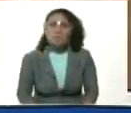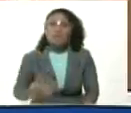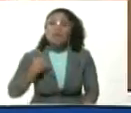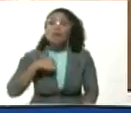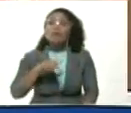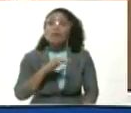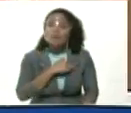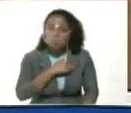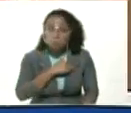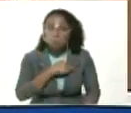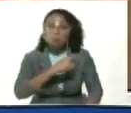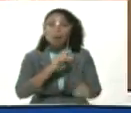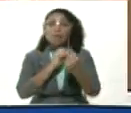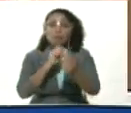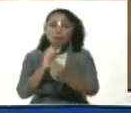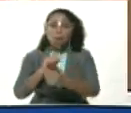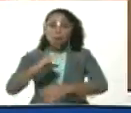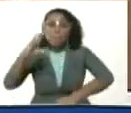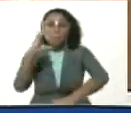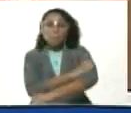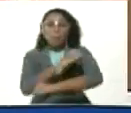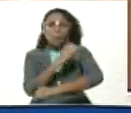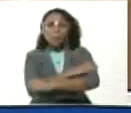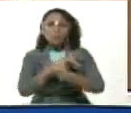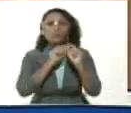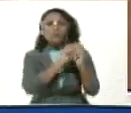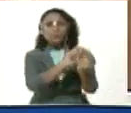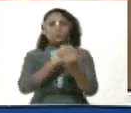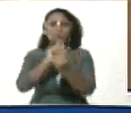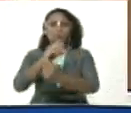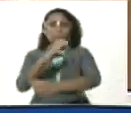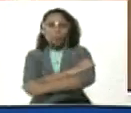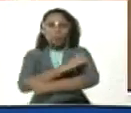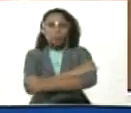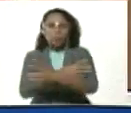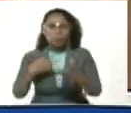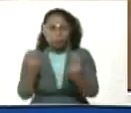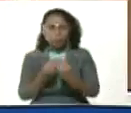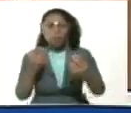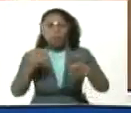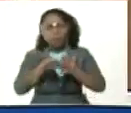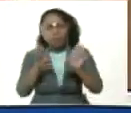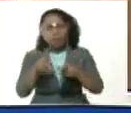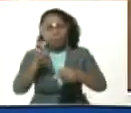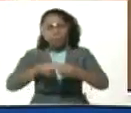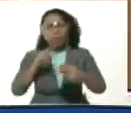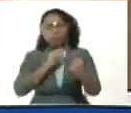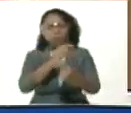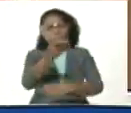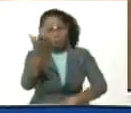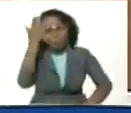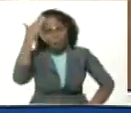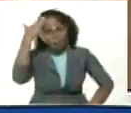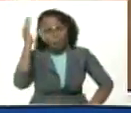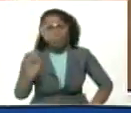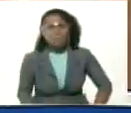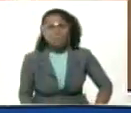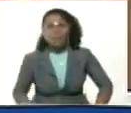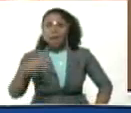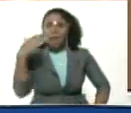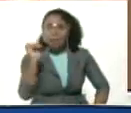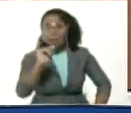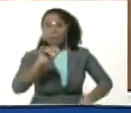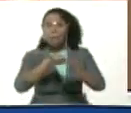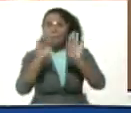Nosotros estamos en diálogo con la oposición, con las oposiciones. Ustedes lo saben, ¿verdad? Tenemos una mesa